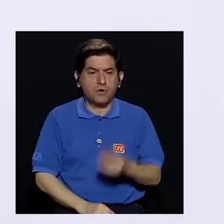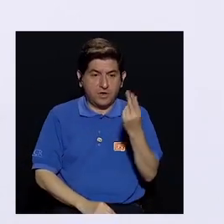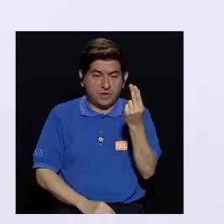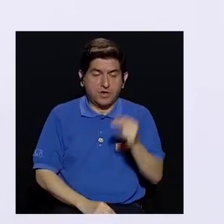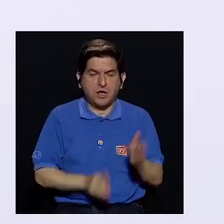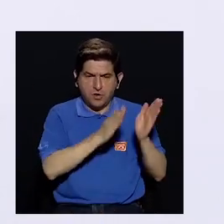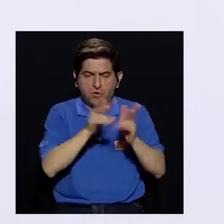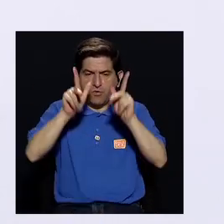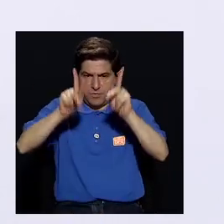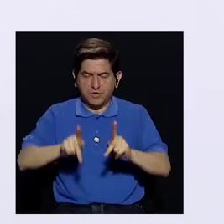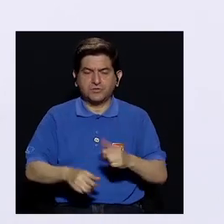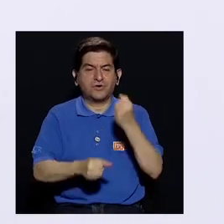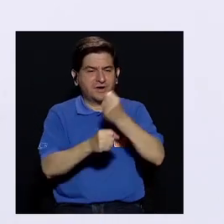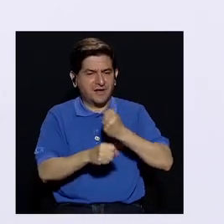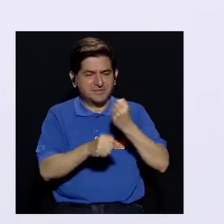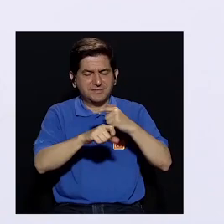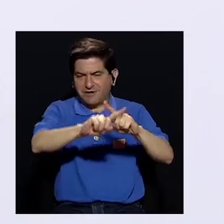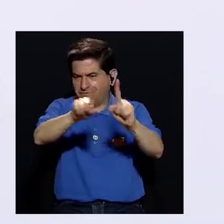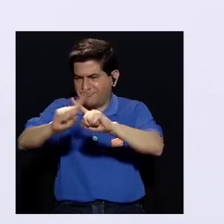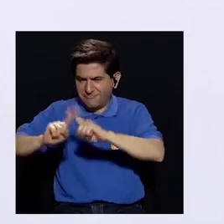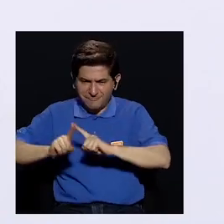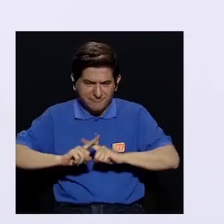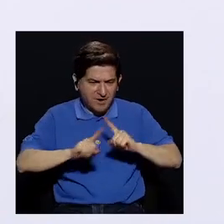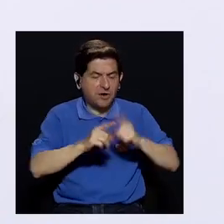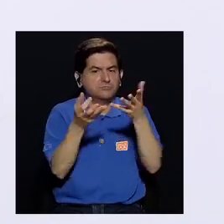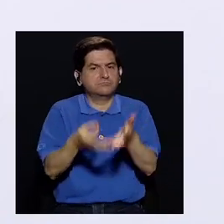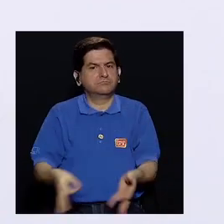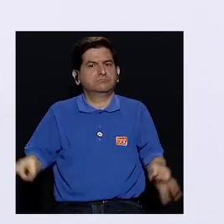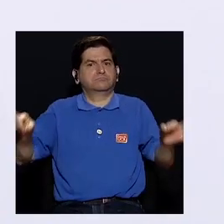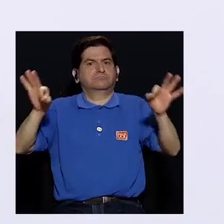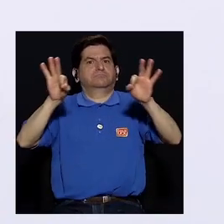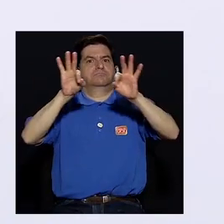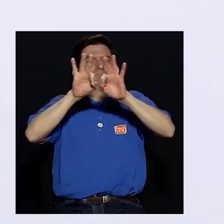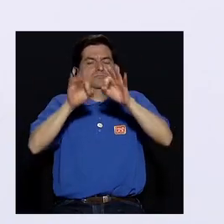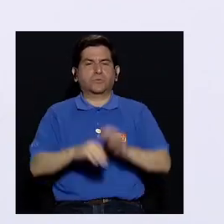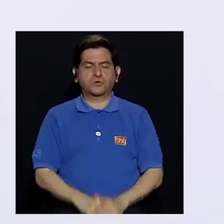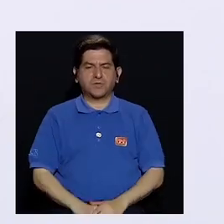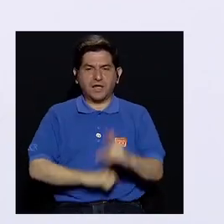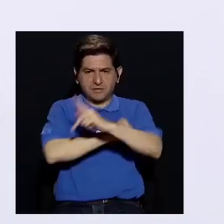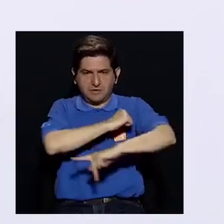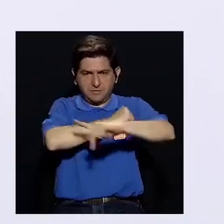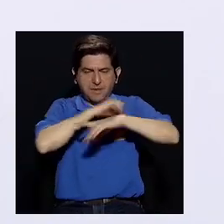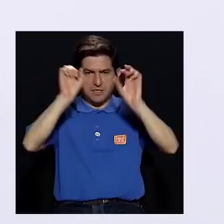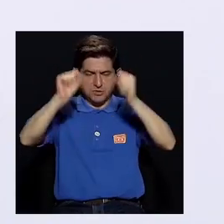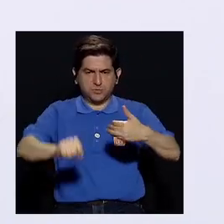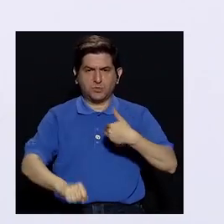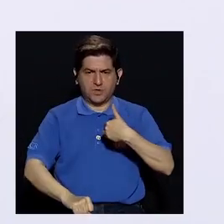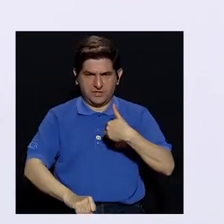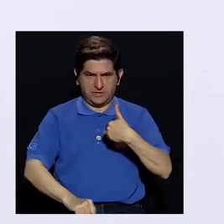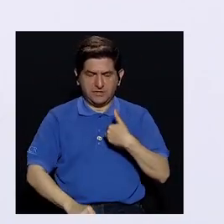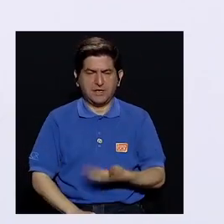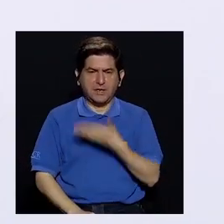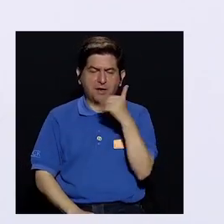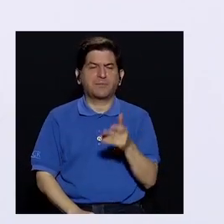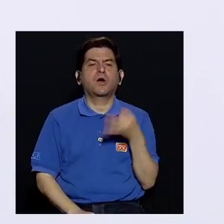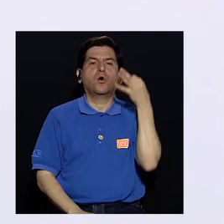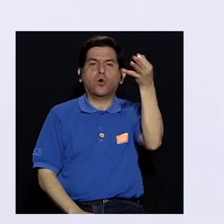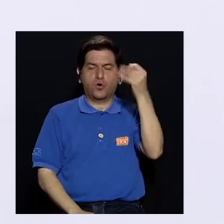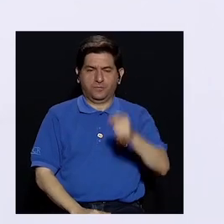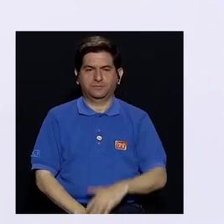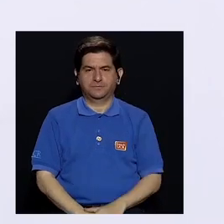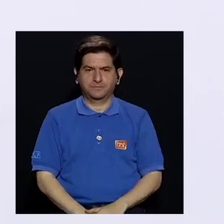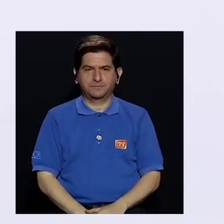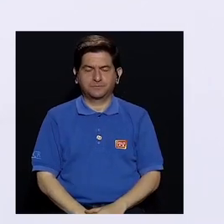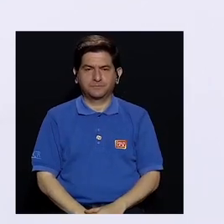el apoyo de la colaboración científica la formación de gente de todos estos trabajos que son tan fundamentales